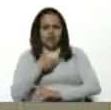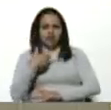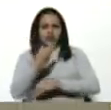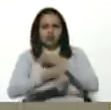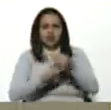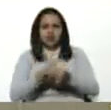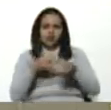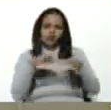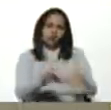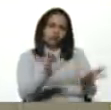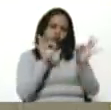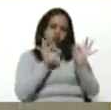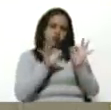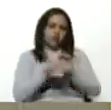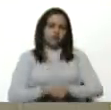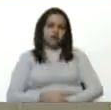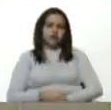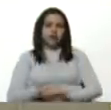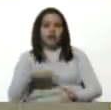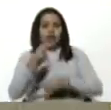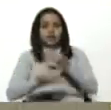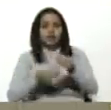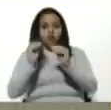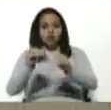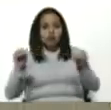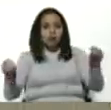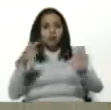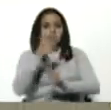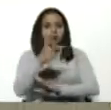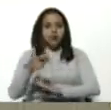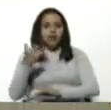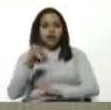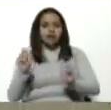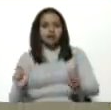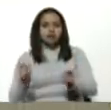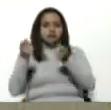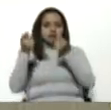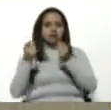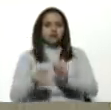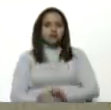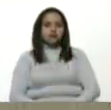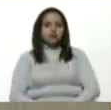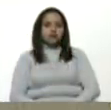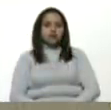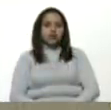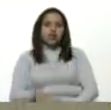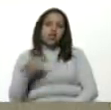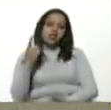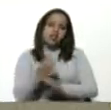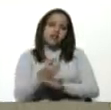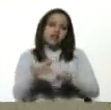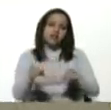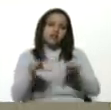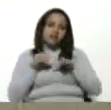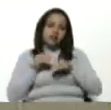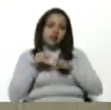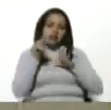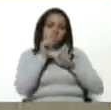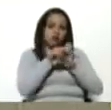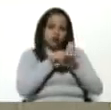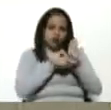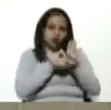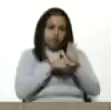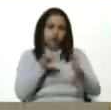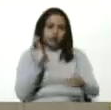especial. Hacemos un llamado a estos pacientes que se han recuperado, que cumplan los requisitos dentro del